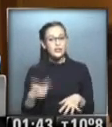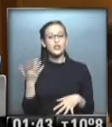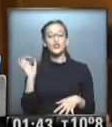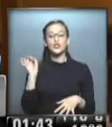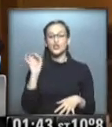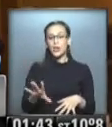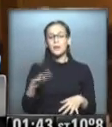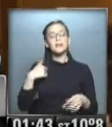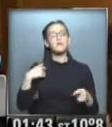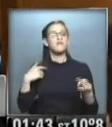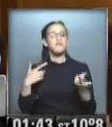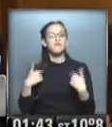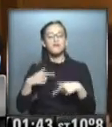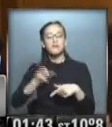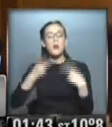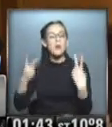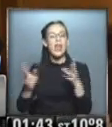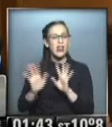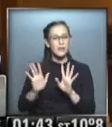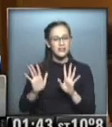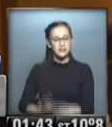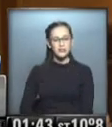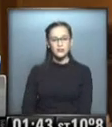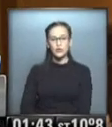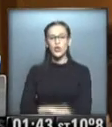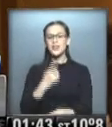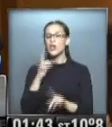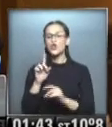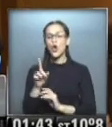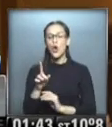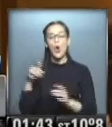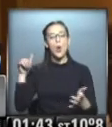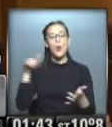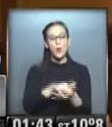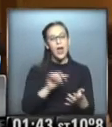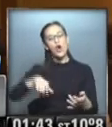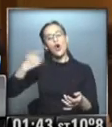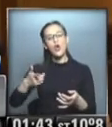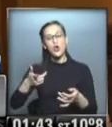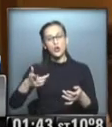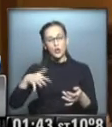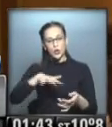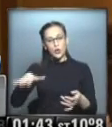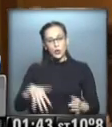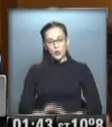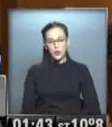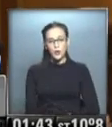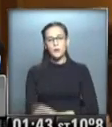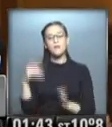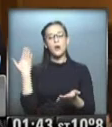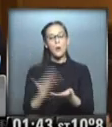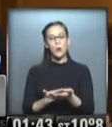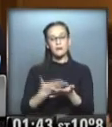de conectar a los argentinos. Yo propuse que no volara a rutas rentables y se ocupara de volar a otros destinos. Esa propuesta no fue aceptada por la